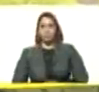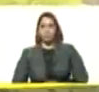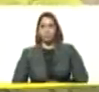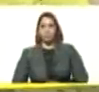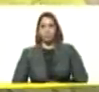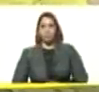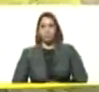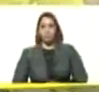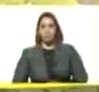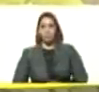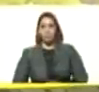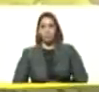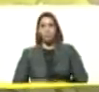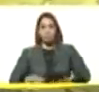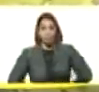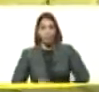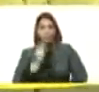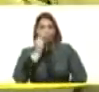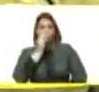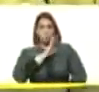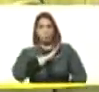y a Nico que está coleado.